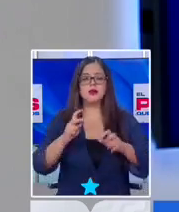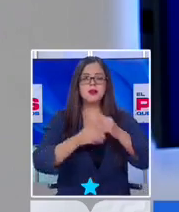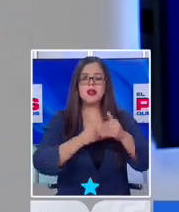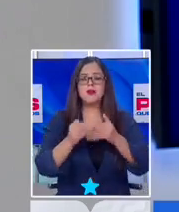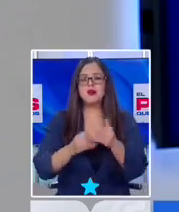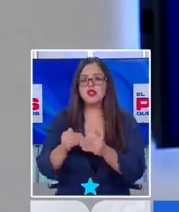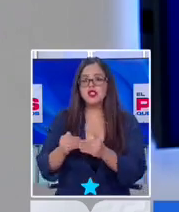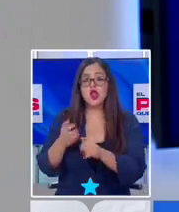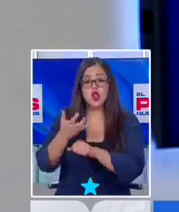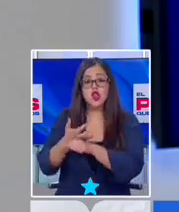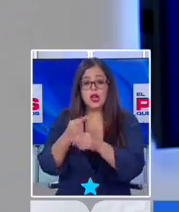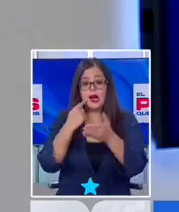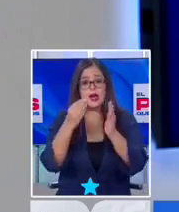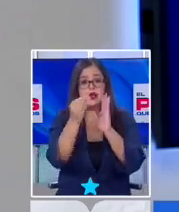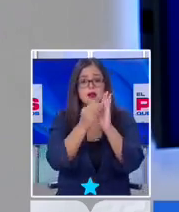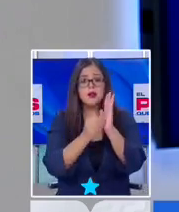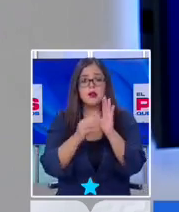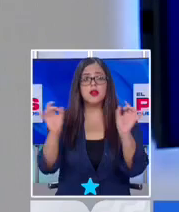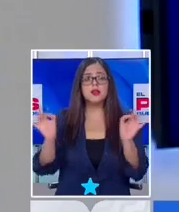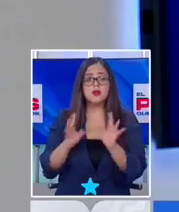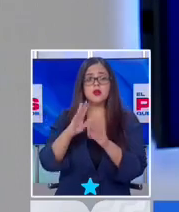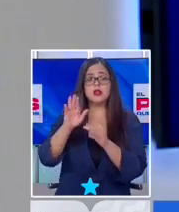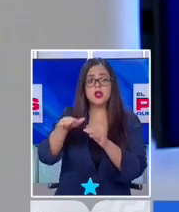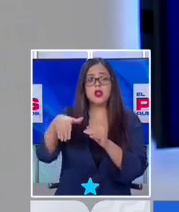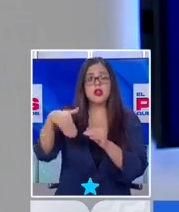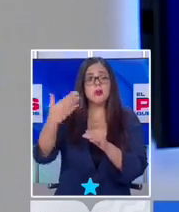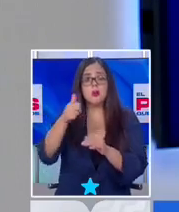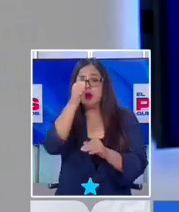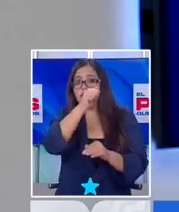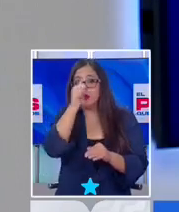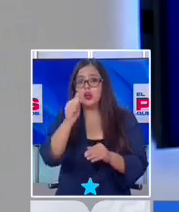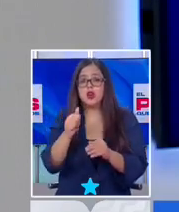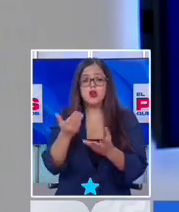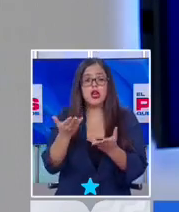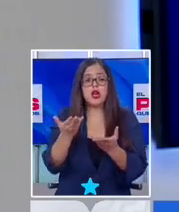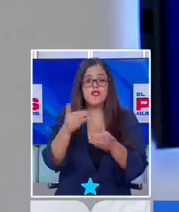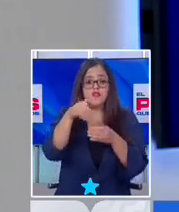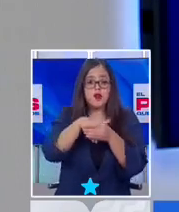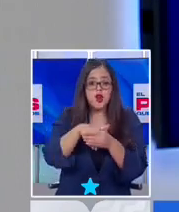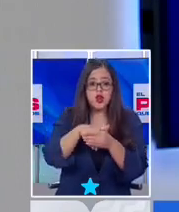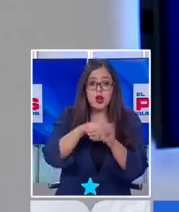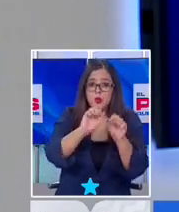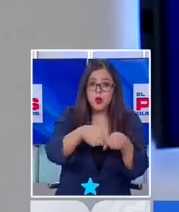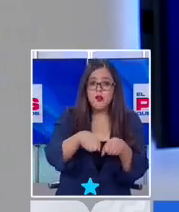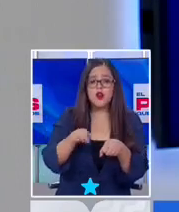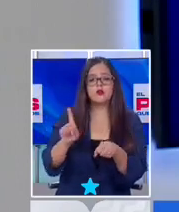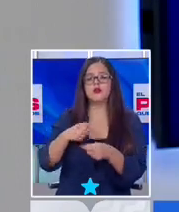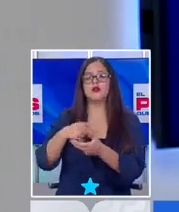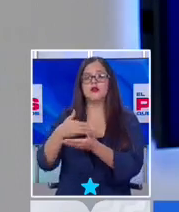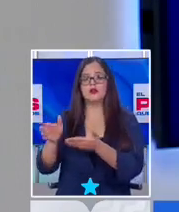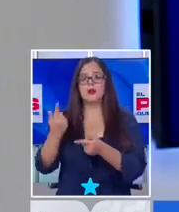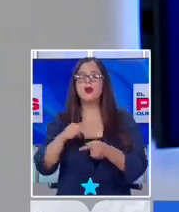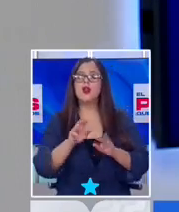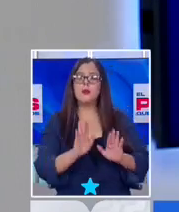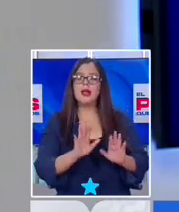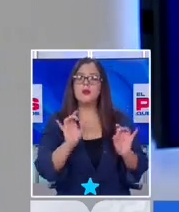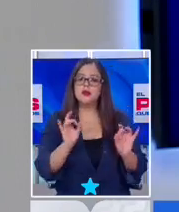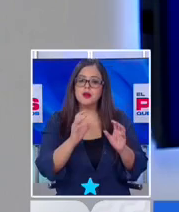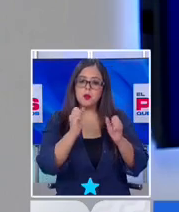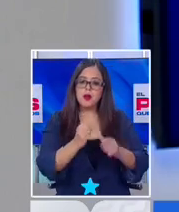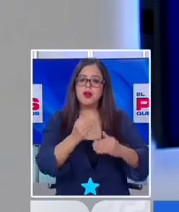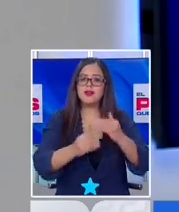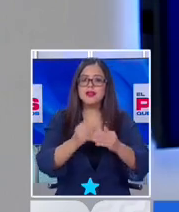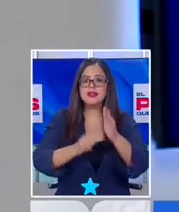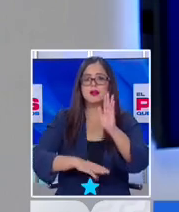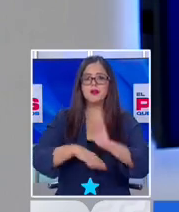con lo que está yo sí del plebiscito fuera nos el próximo domingo yo no lo aprobaría yo rechazaría pero quiero esperar a que podamos avanzar un poco